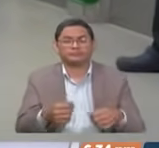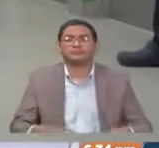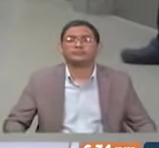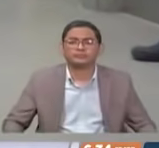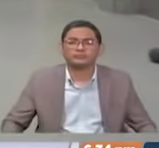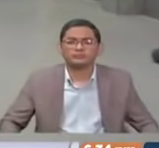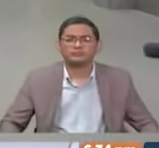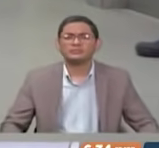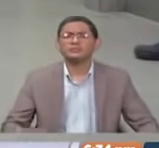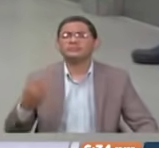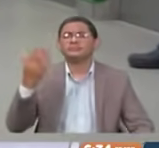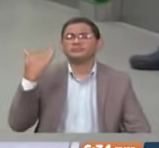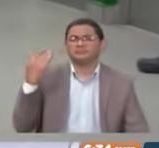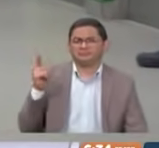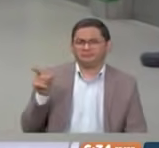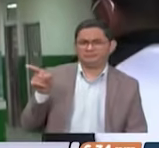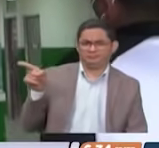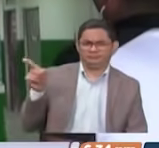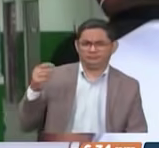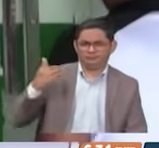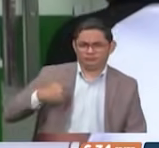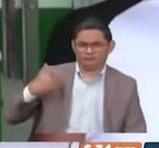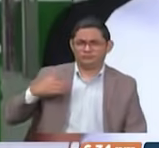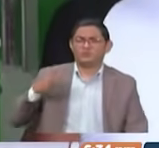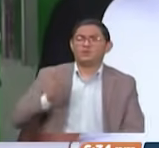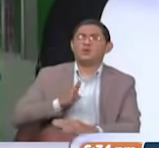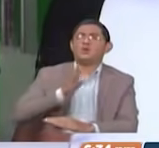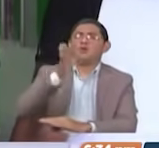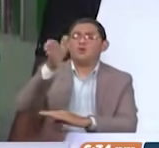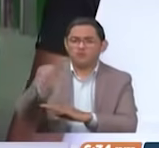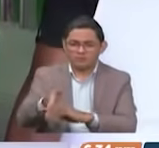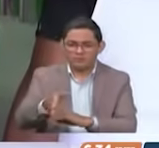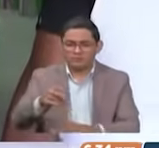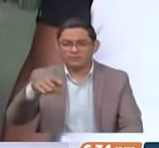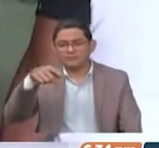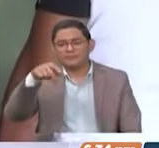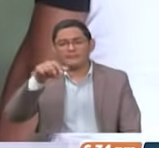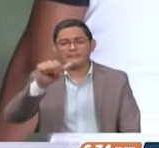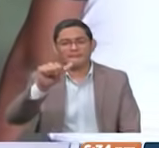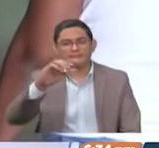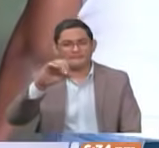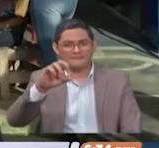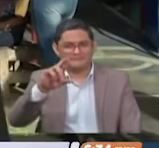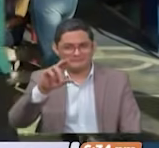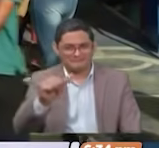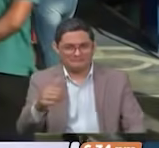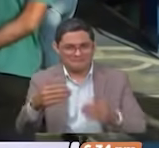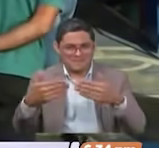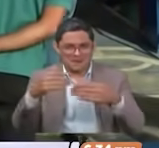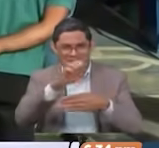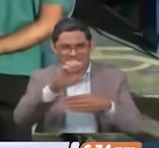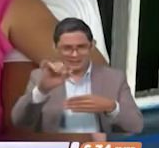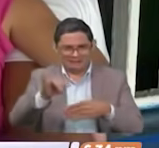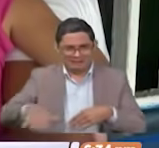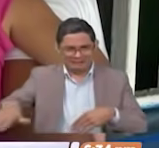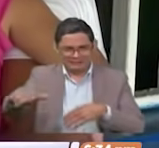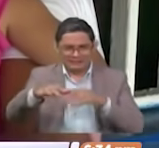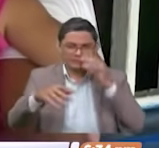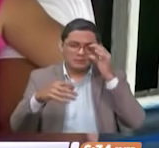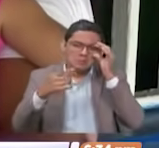el corregimiento de pacora en la región de panamá este donde verificamos